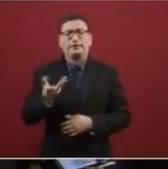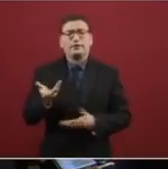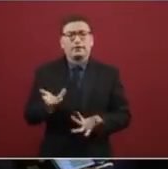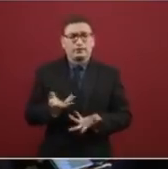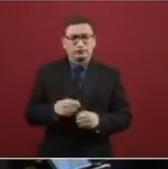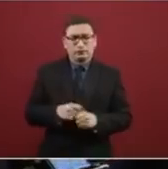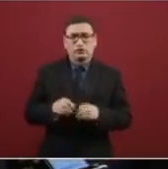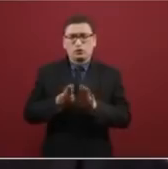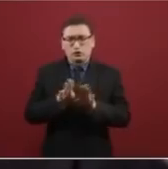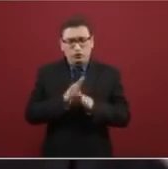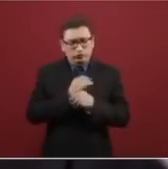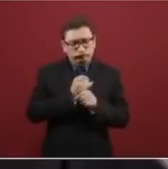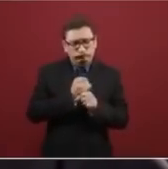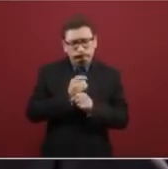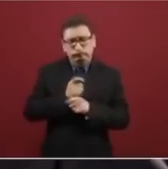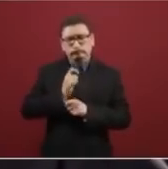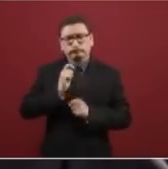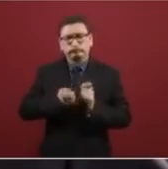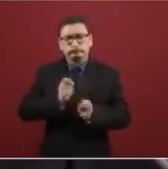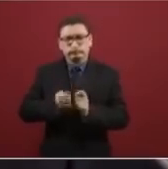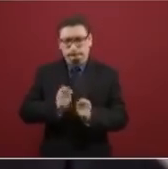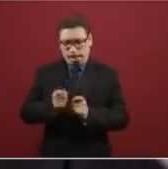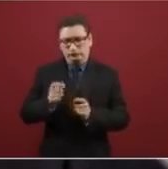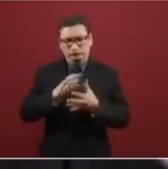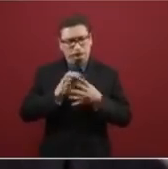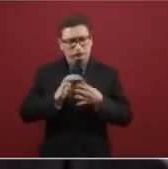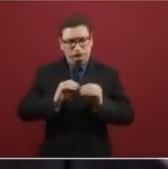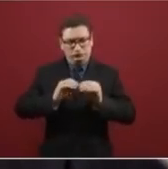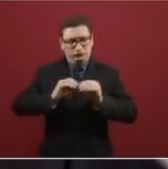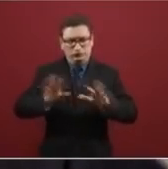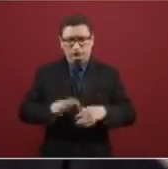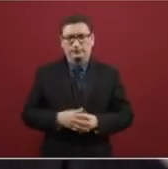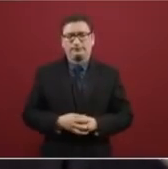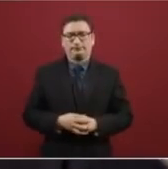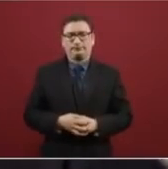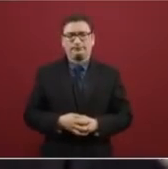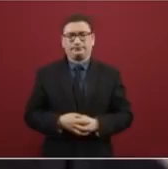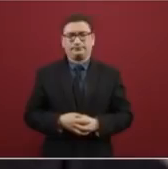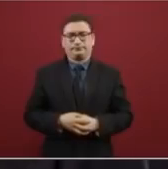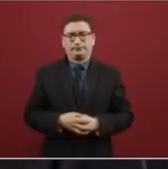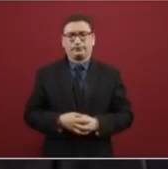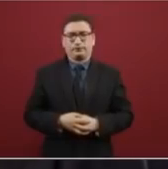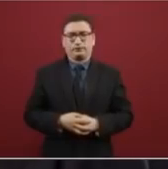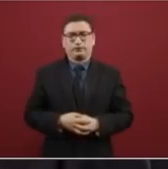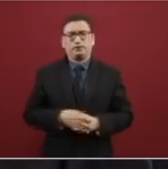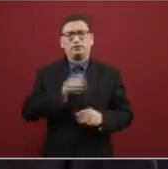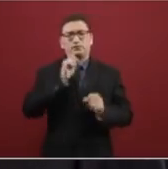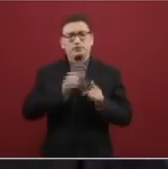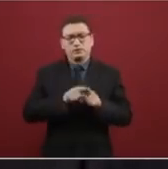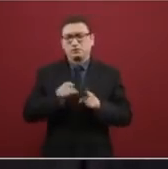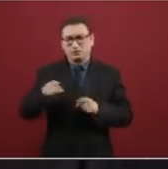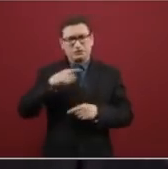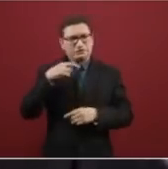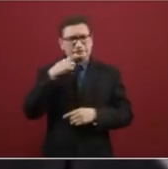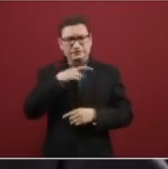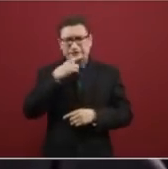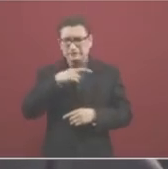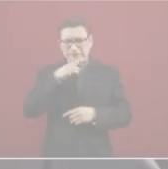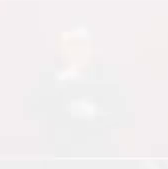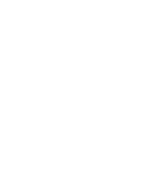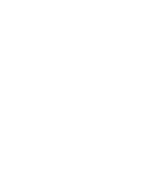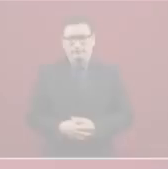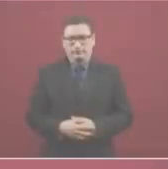encuentra la investigación. Asimismo, informó que la Secretaría de Economía hará un diagnóstico sobre el manejo del fondo minero desde